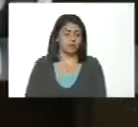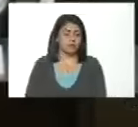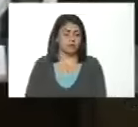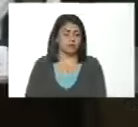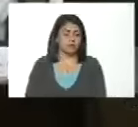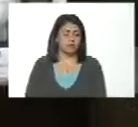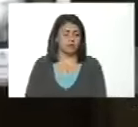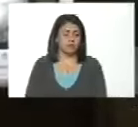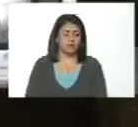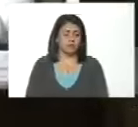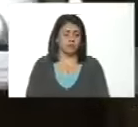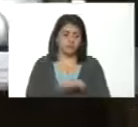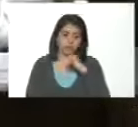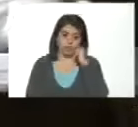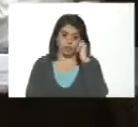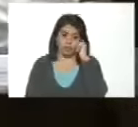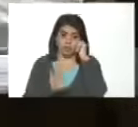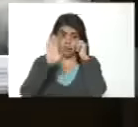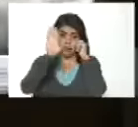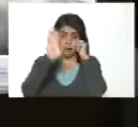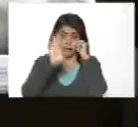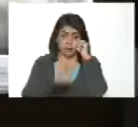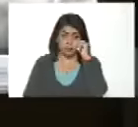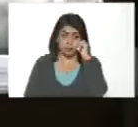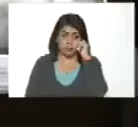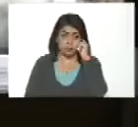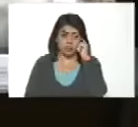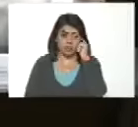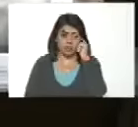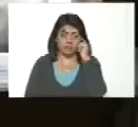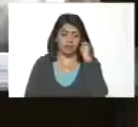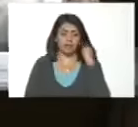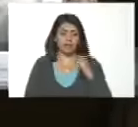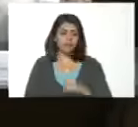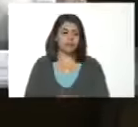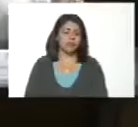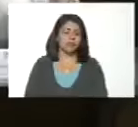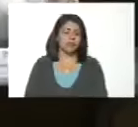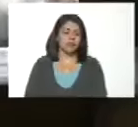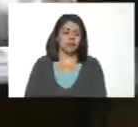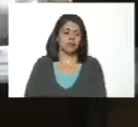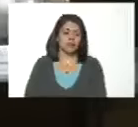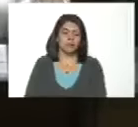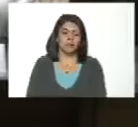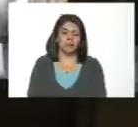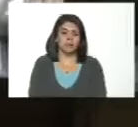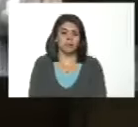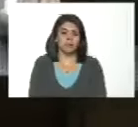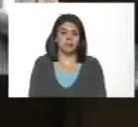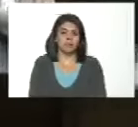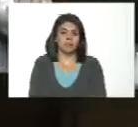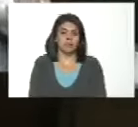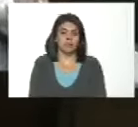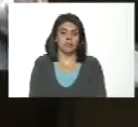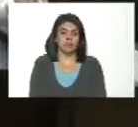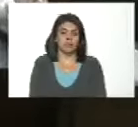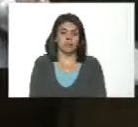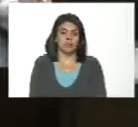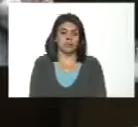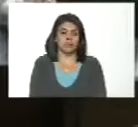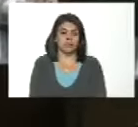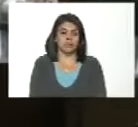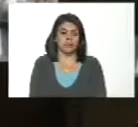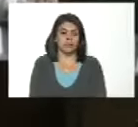voto. Por favor, los diputados que estén a favor del acuerdo. Uno, dos, tres, cuatro, cinco, seis, siete, ocho, nueve, diez, once, doce,